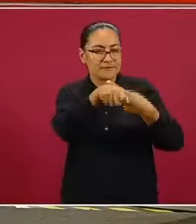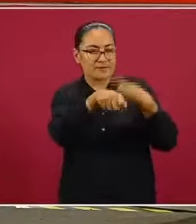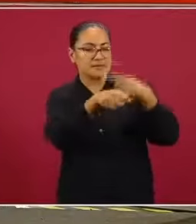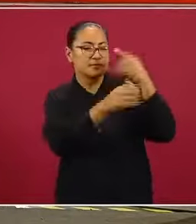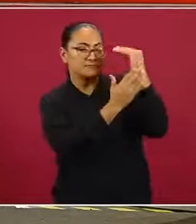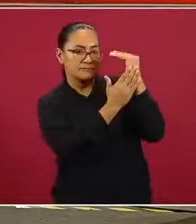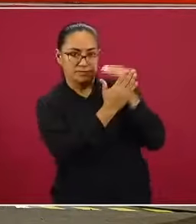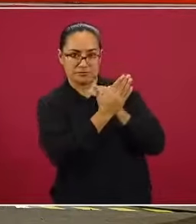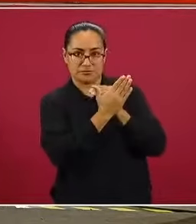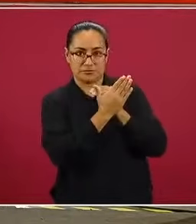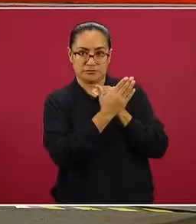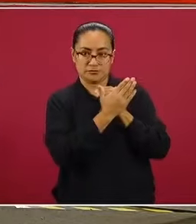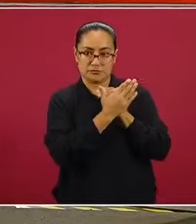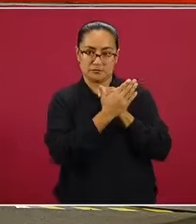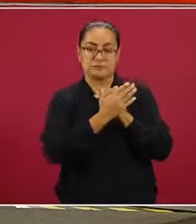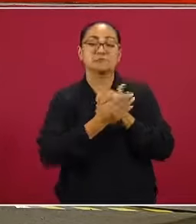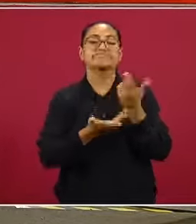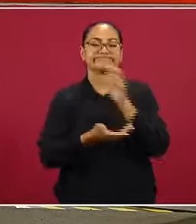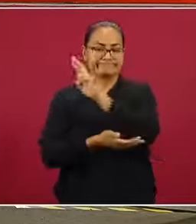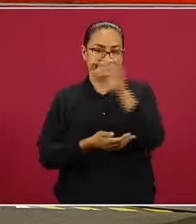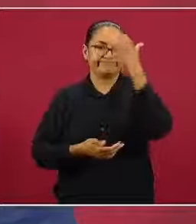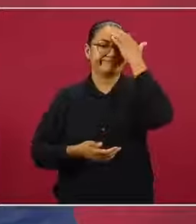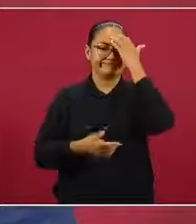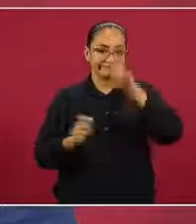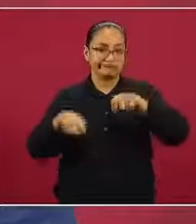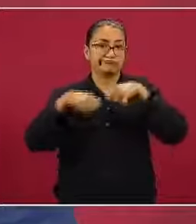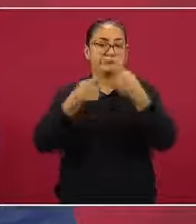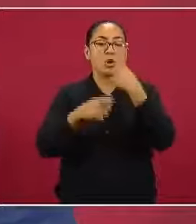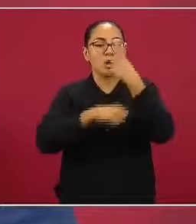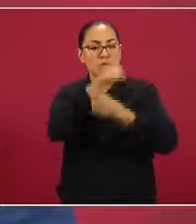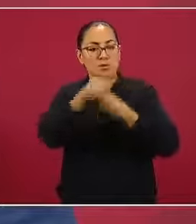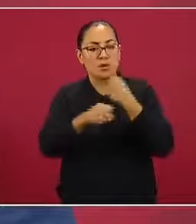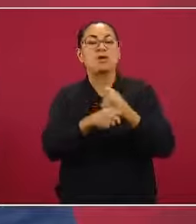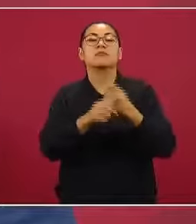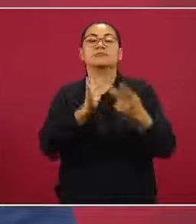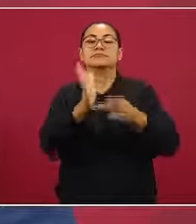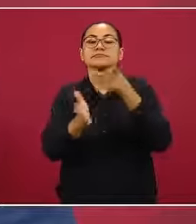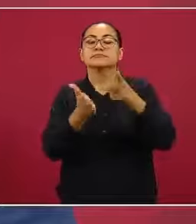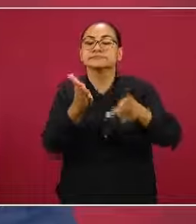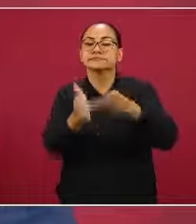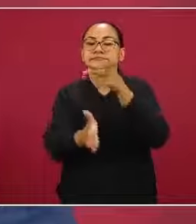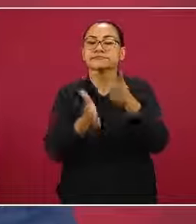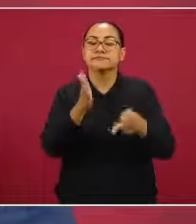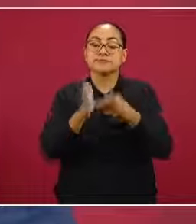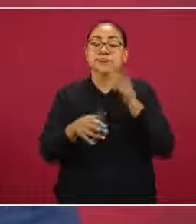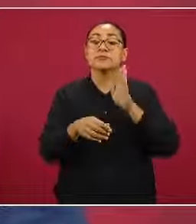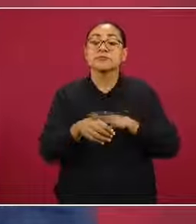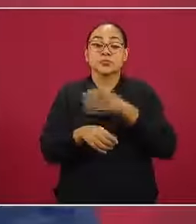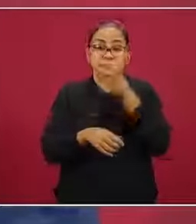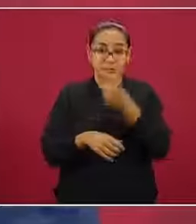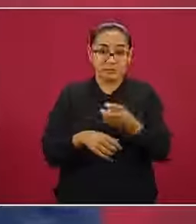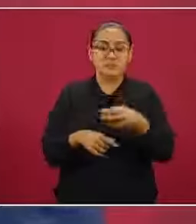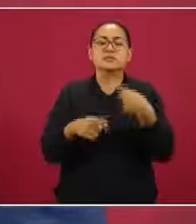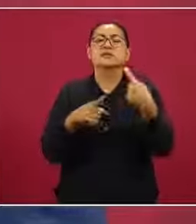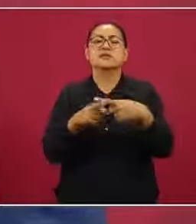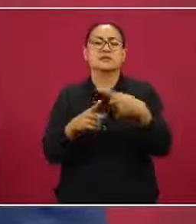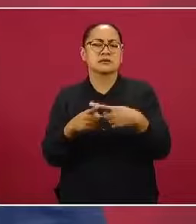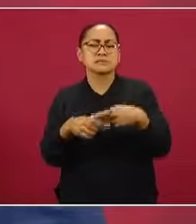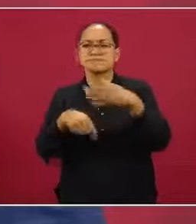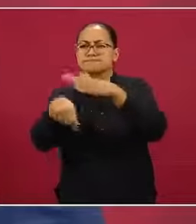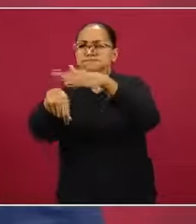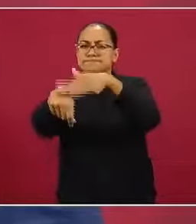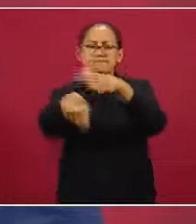mantener este reconocimiento anualmente. Por ello, lanzó el llamamiento para recibir nominaciones para aquellas instituciones que